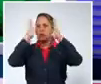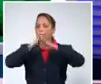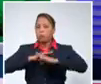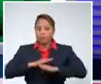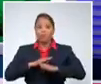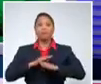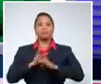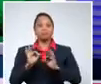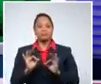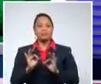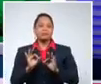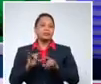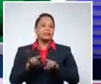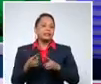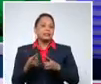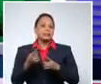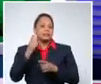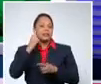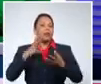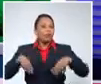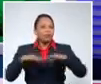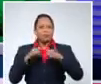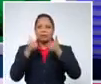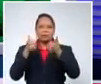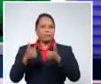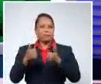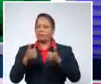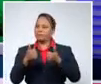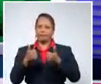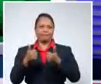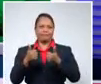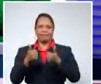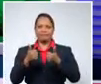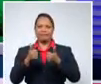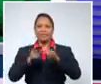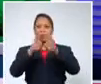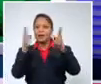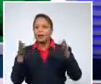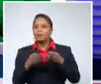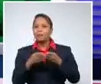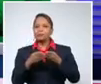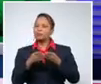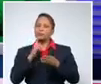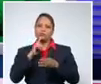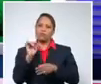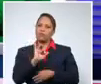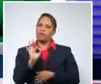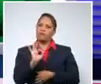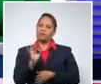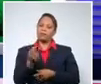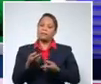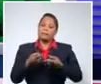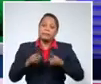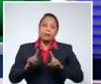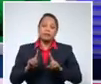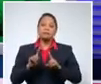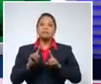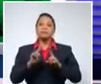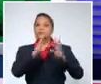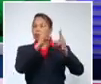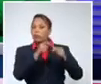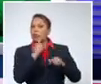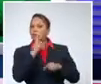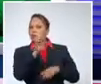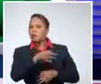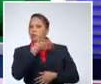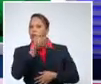y no creo que las condiciones en el mundo estén para esta situación. Los datos lo dicen. Ayer más